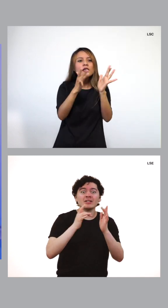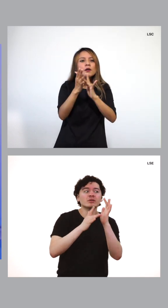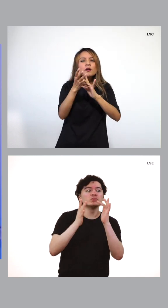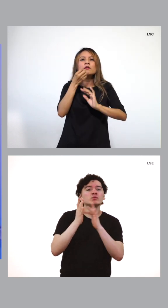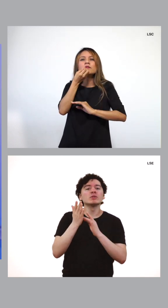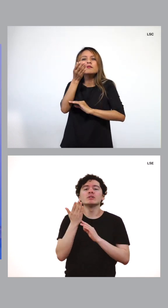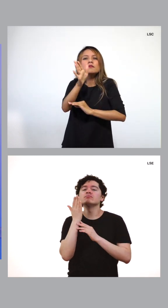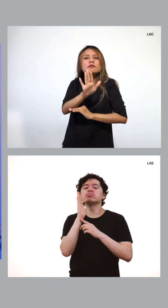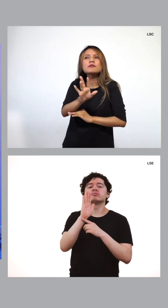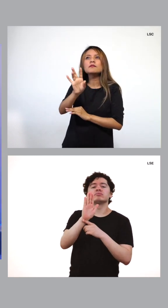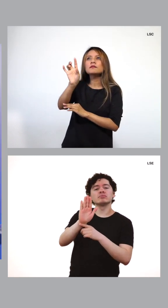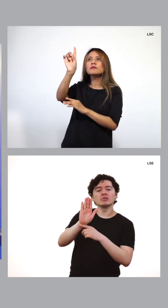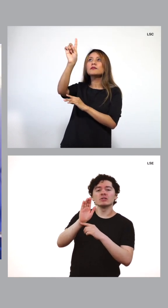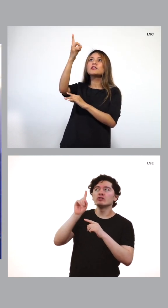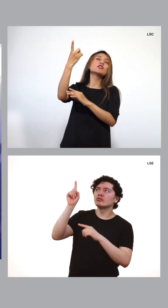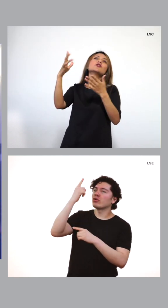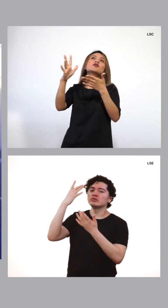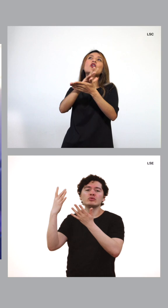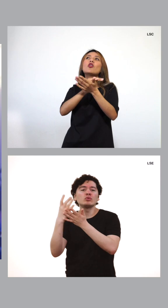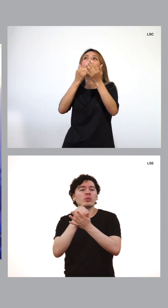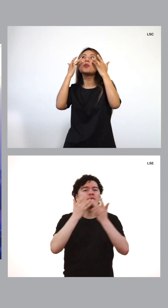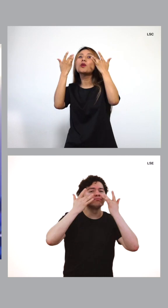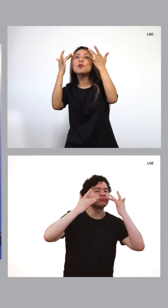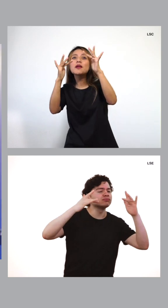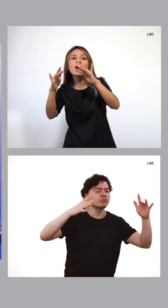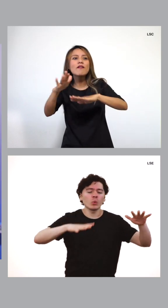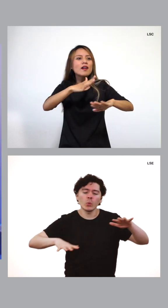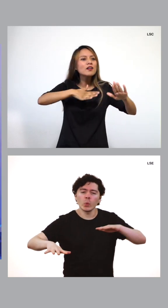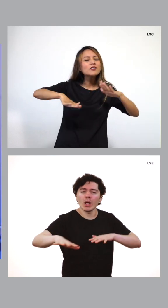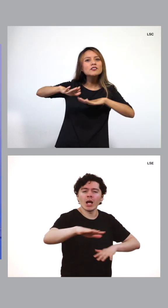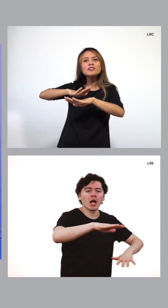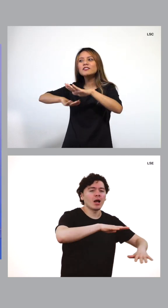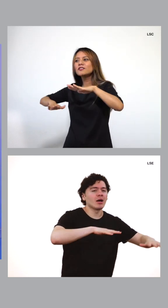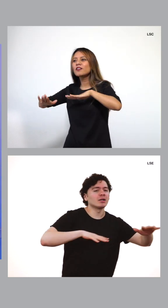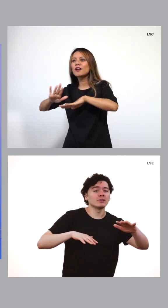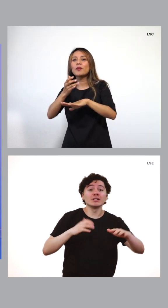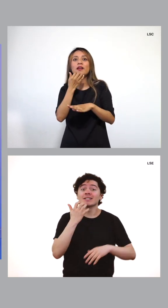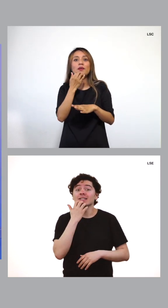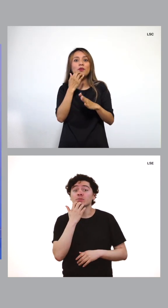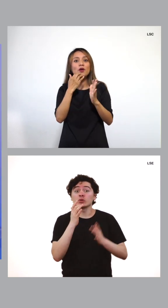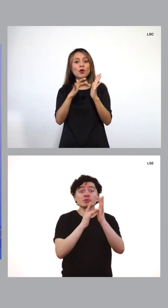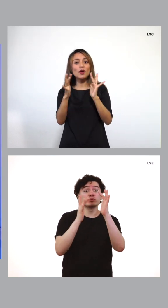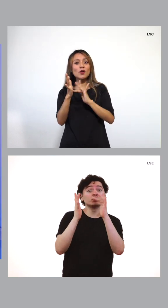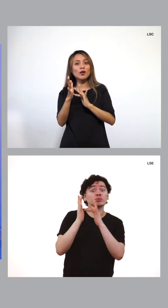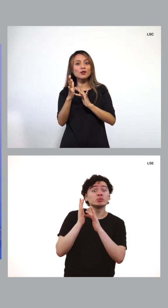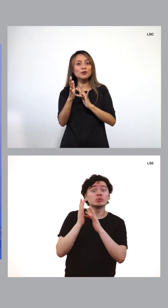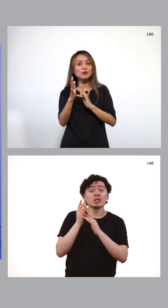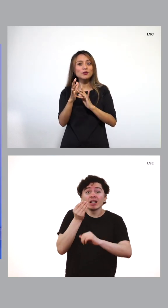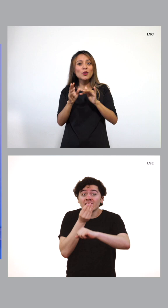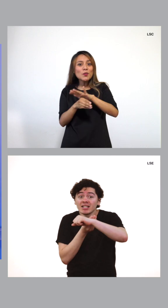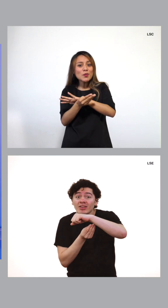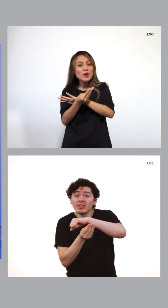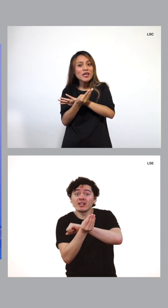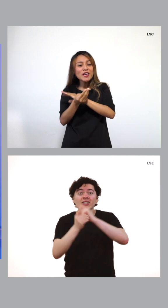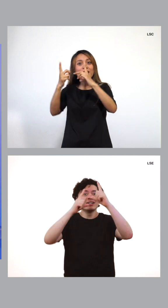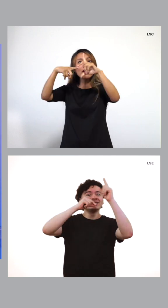brillaba. Cuando Dios entraba a un lugar, se iluminaban los sitios. Cuando Cristo vino, la estrella de Belén iluminó todos los alrededores. Cuando los